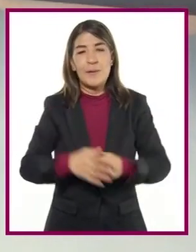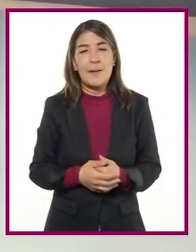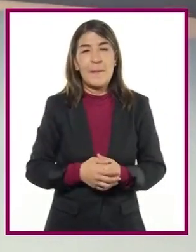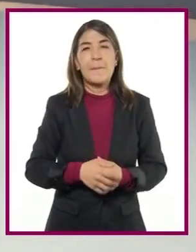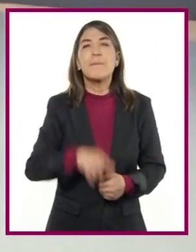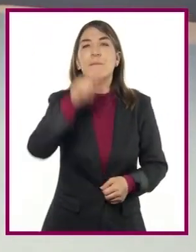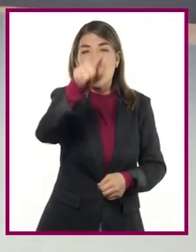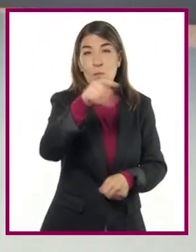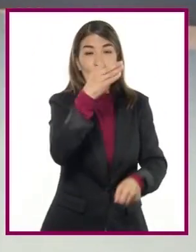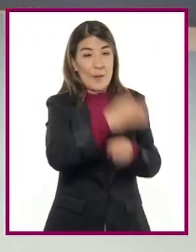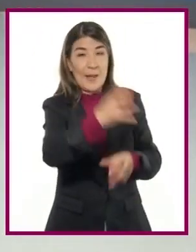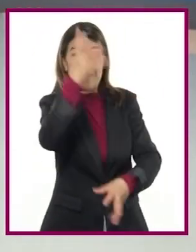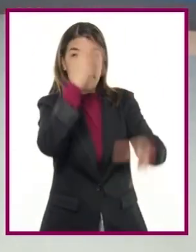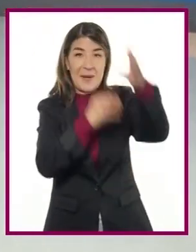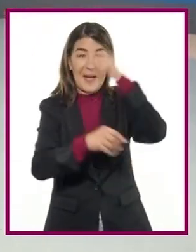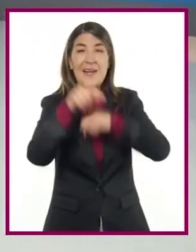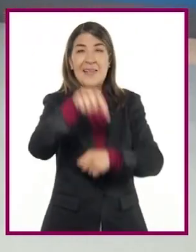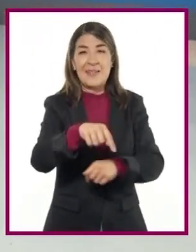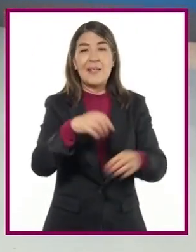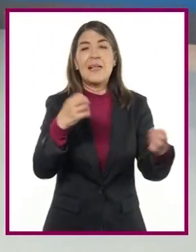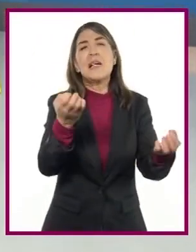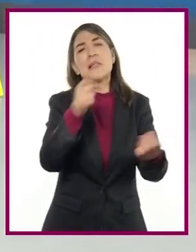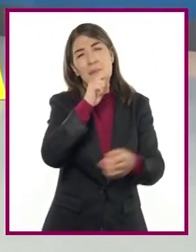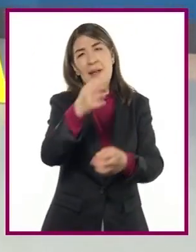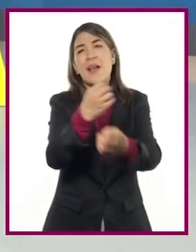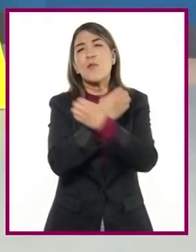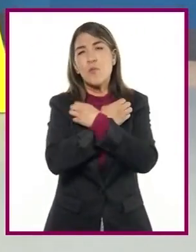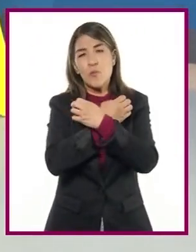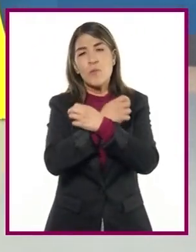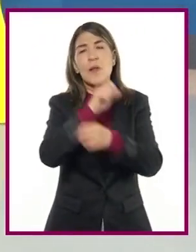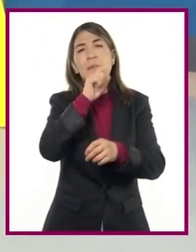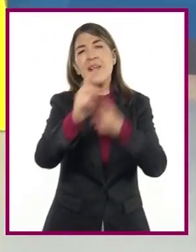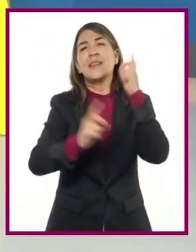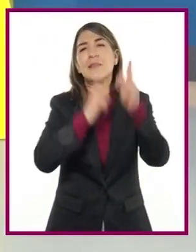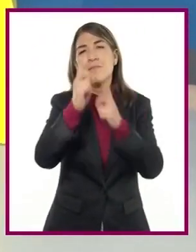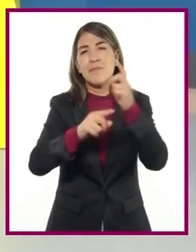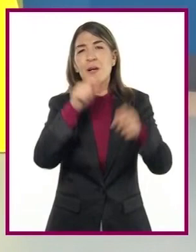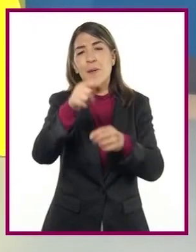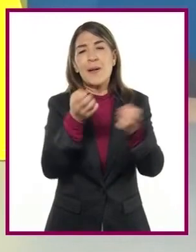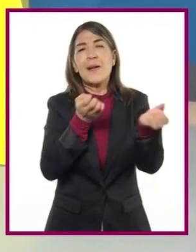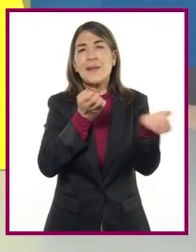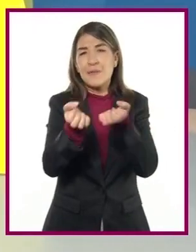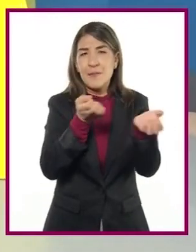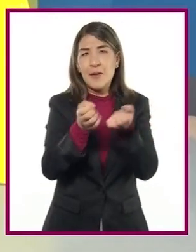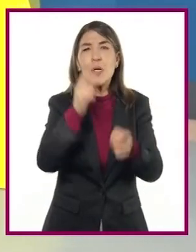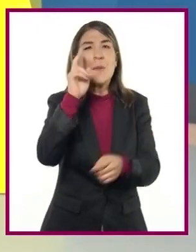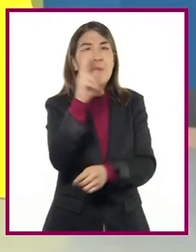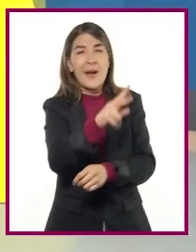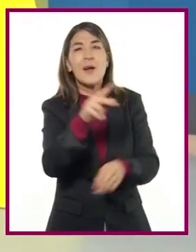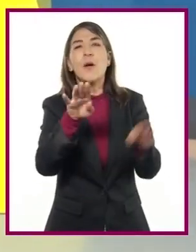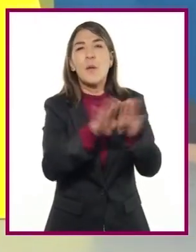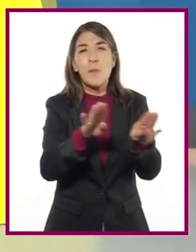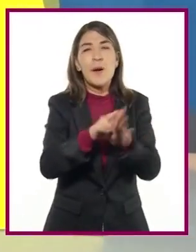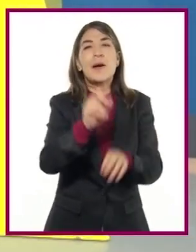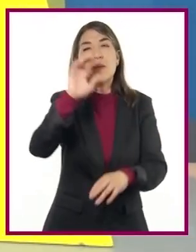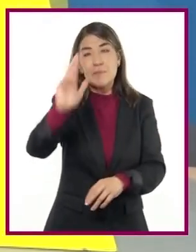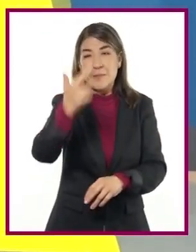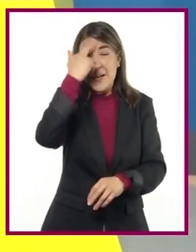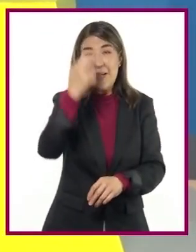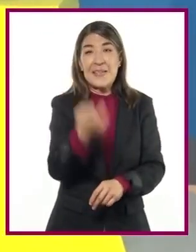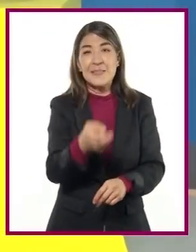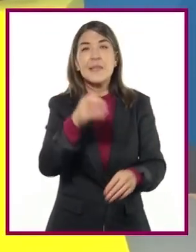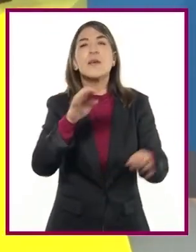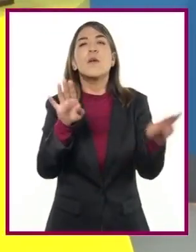Empleen los aprendizajes de su asignatura de educación física o de las experiencias que tengan al respecto. Y recuerden que la tarea